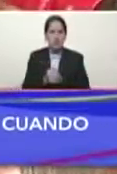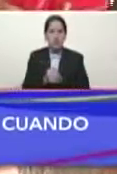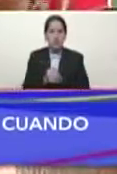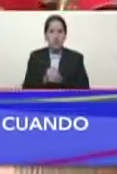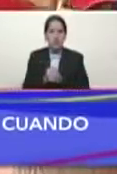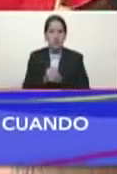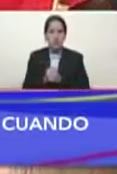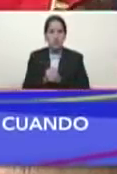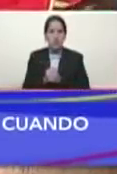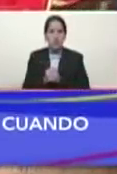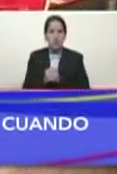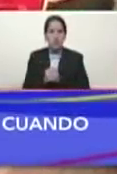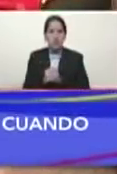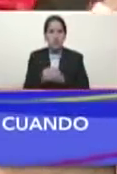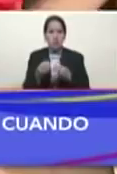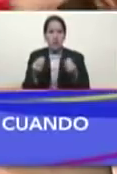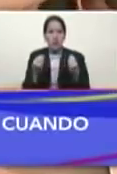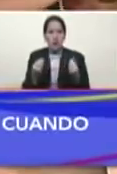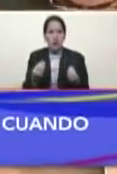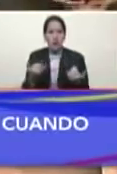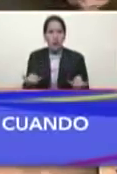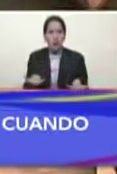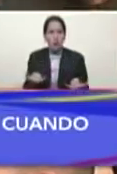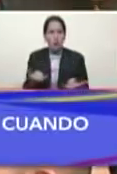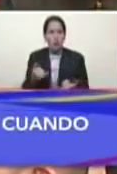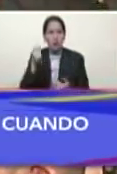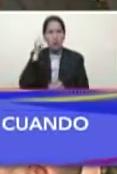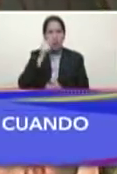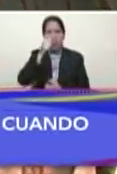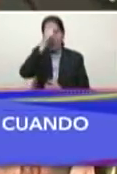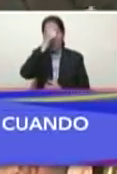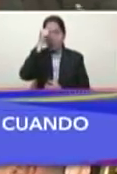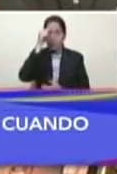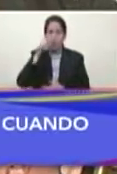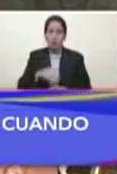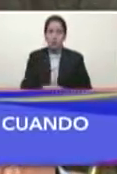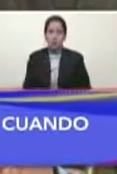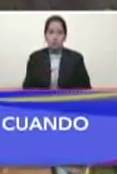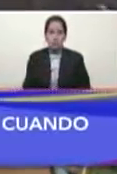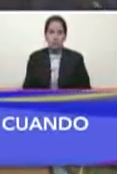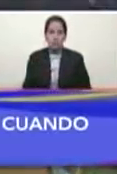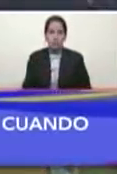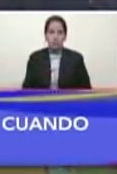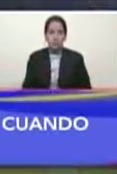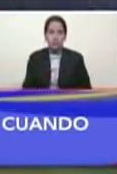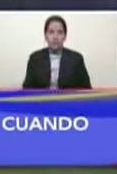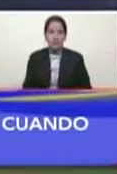Se dio la primera jornada, sábado y domingo. Muy interesante.